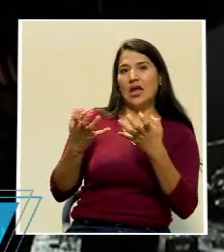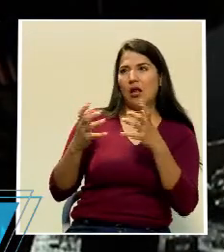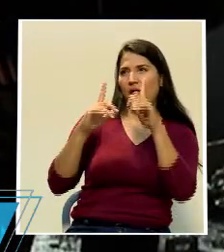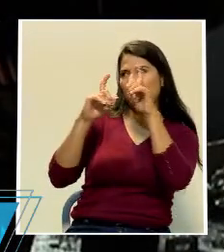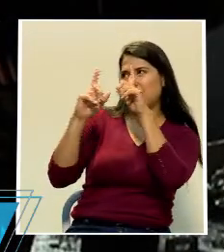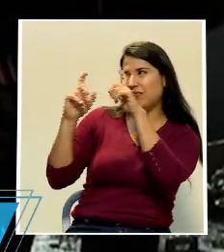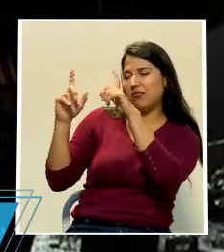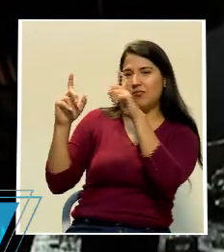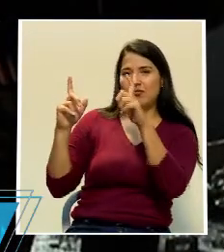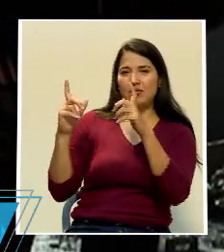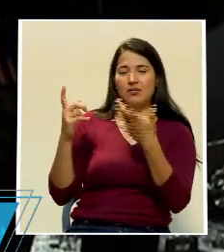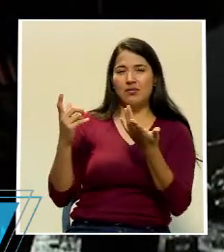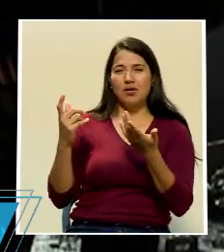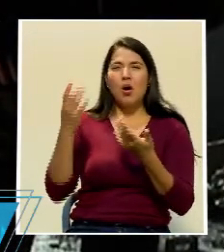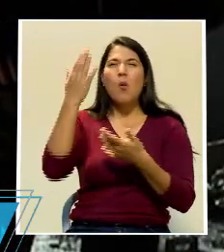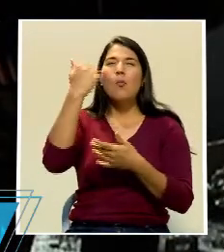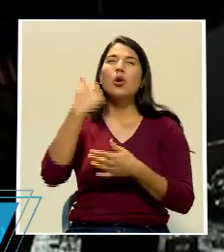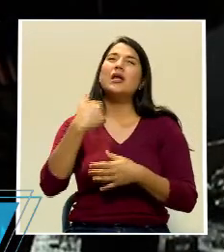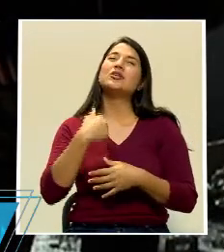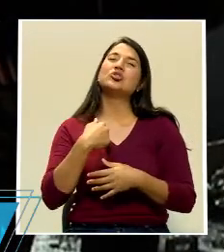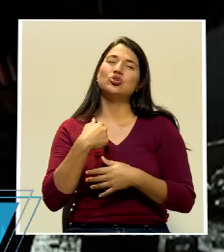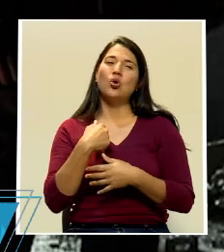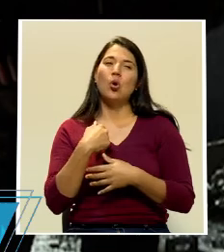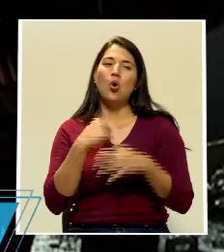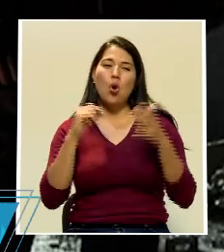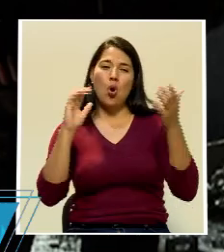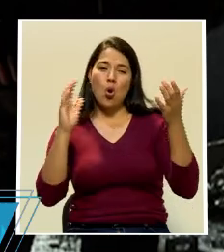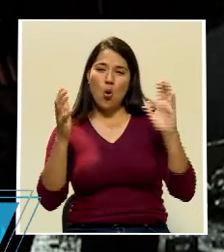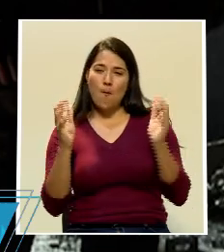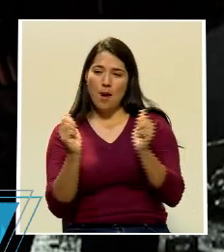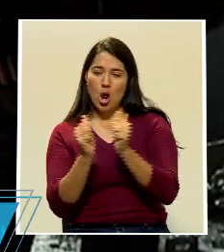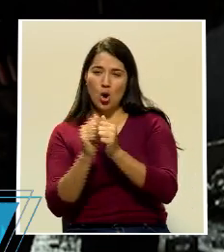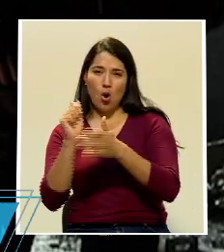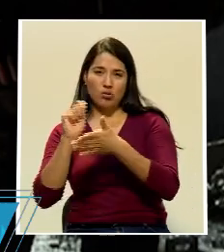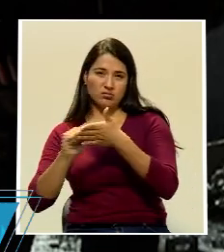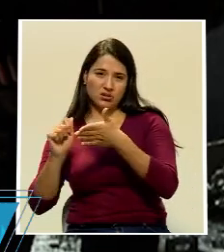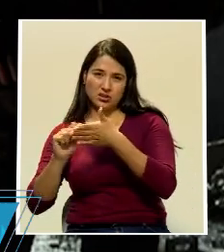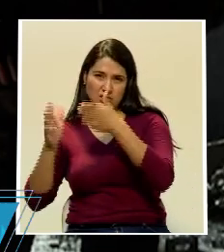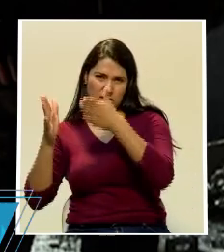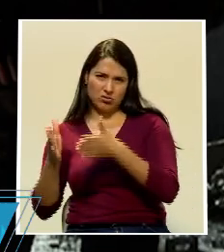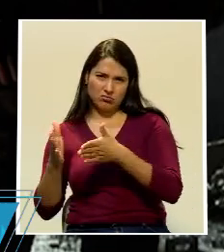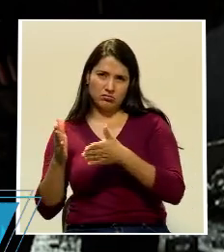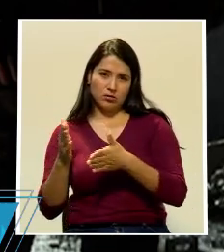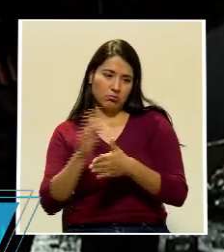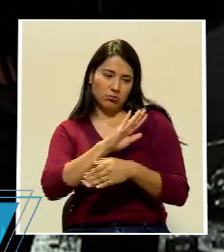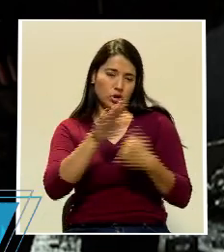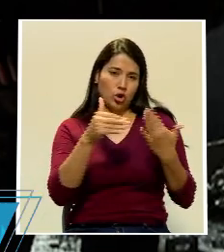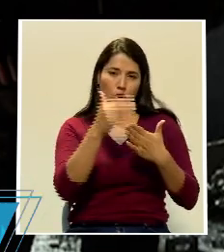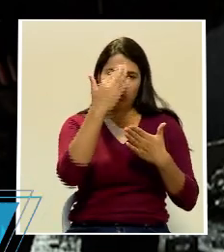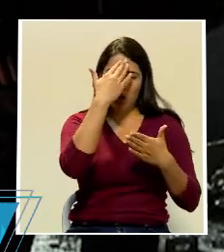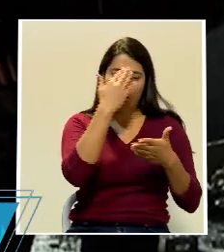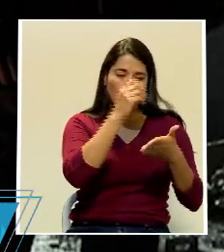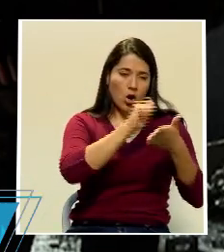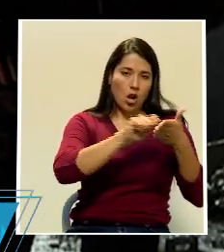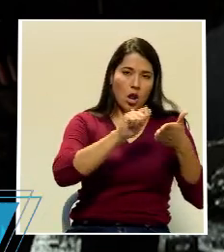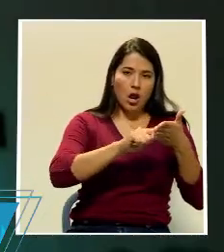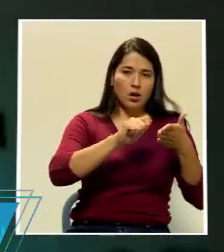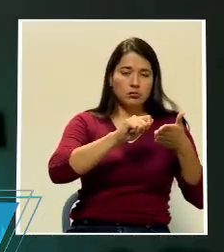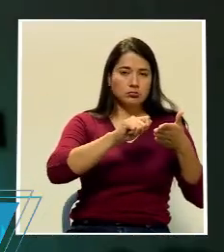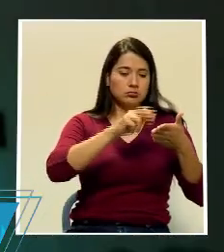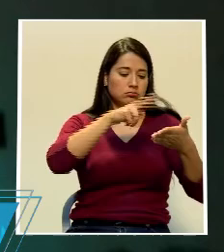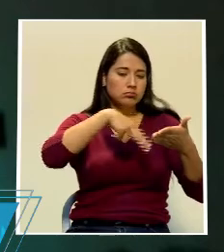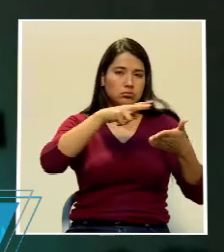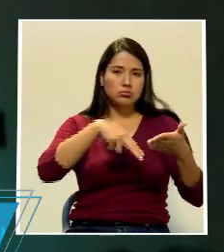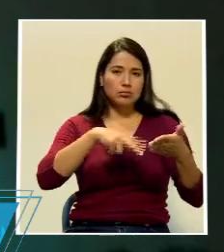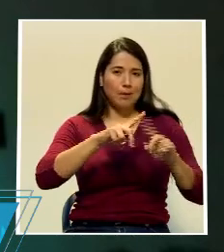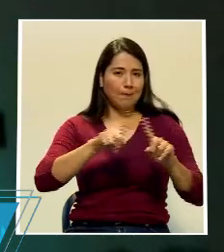maneras yo lo metaforizo un poco con la escritura. Todos sabemos leer y escribir, pero no todos somos novelistas,